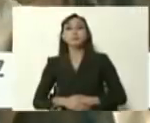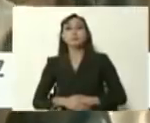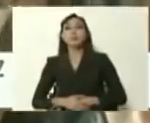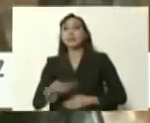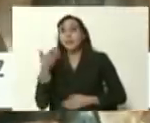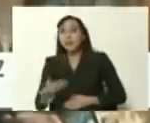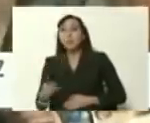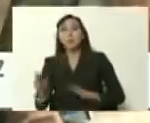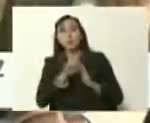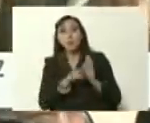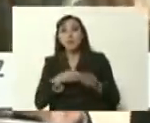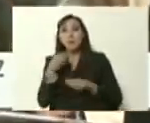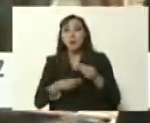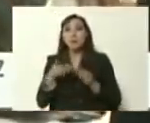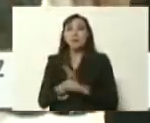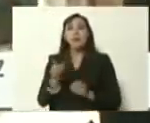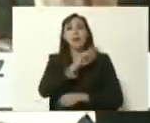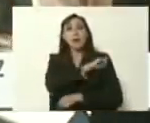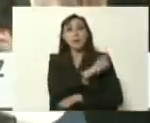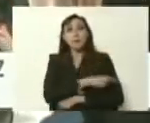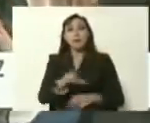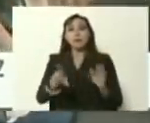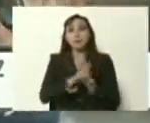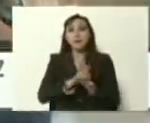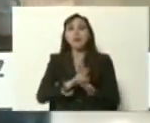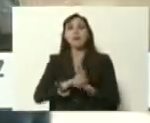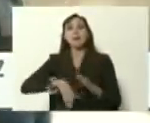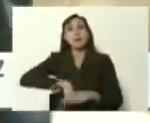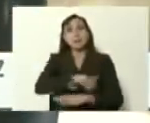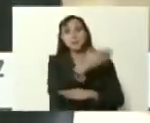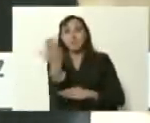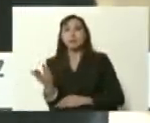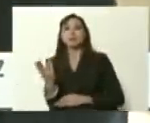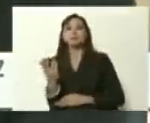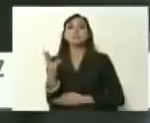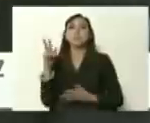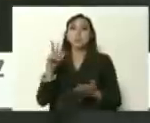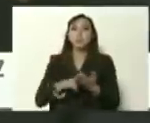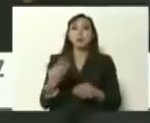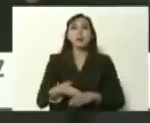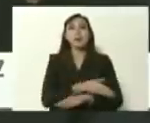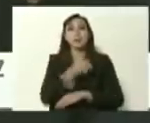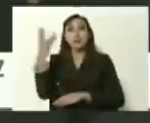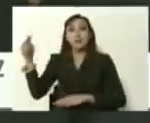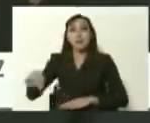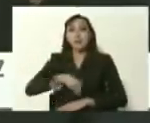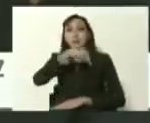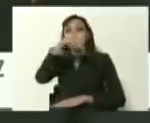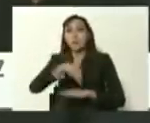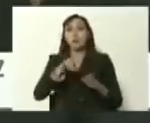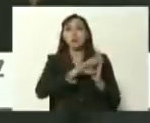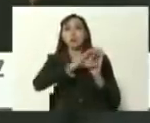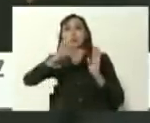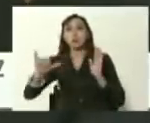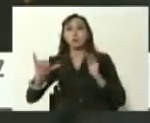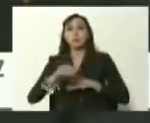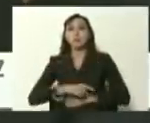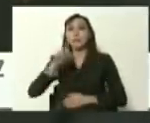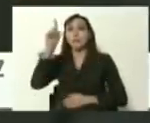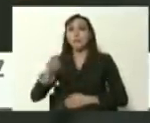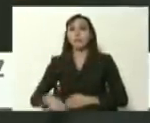mayor fuerza y respaldo a la ley antibloqueo, aprobada en un momento por la Asamblea Nacional Constituyente. Y ante